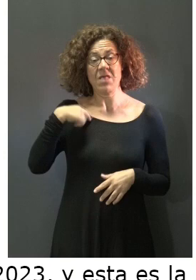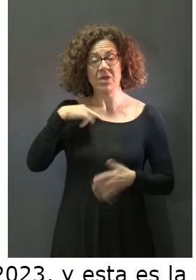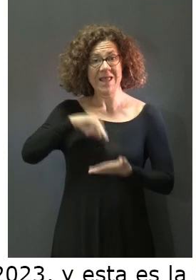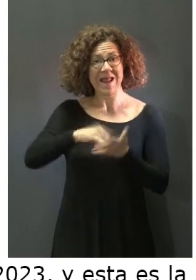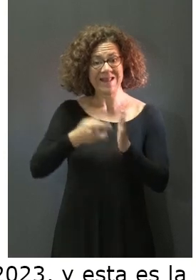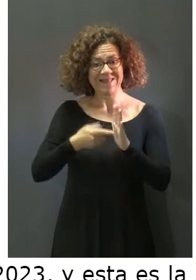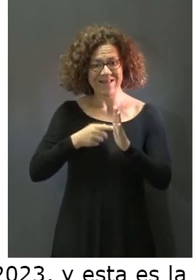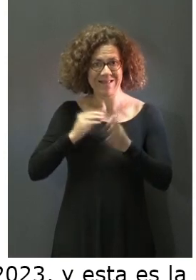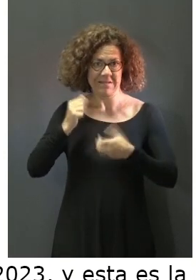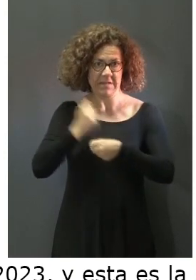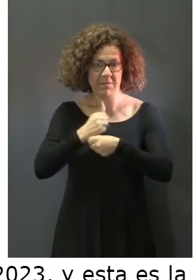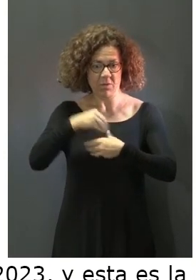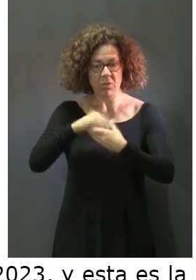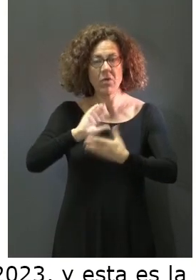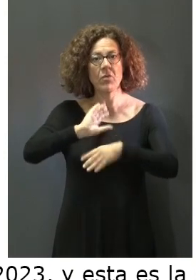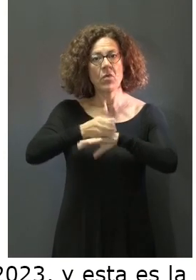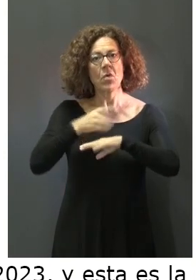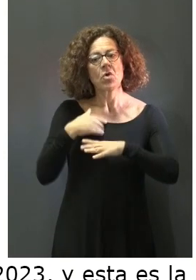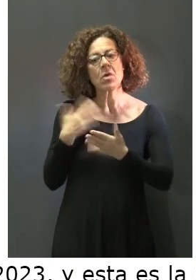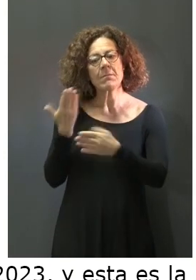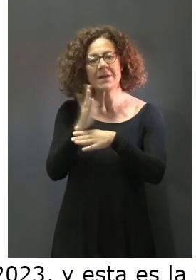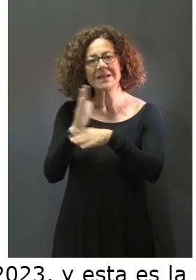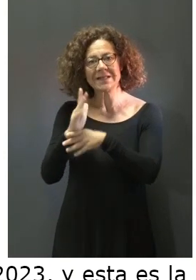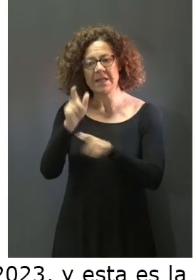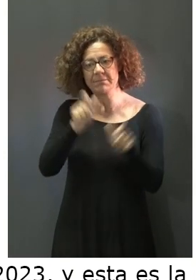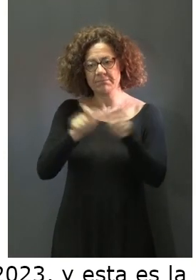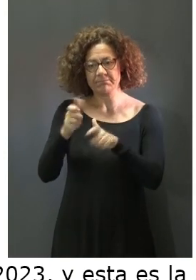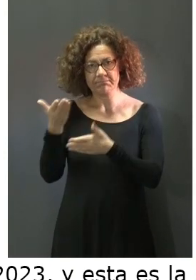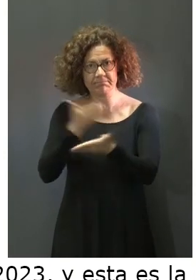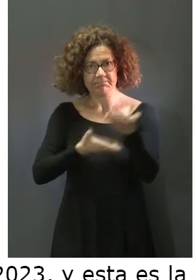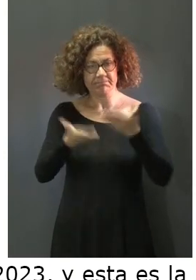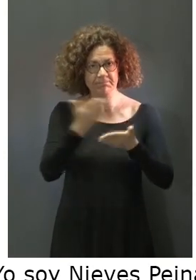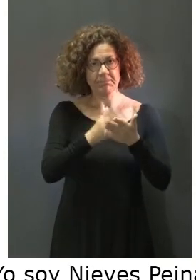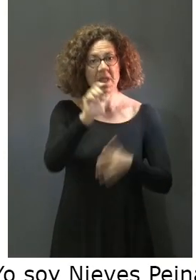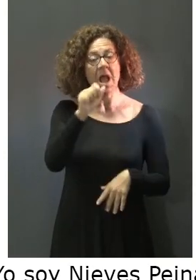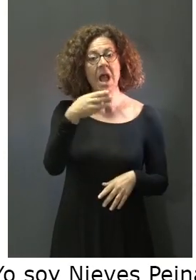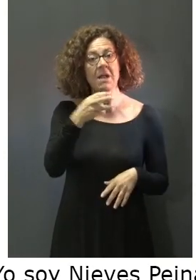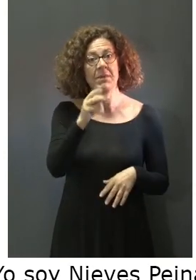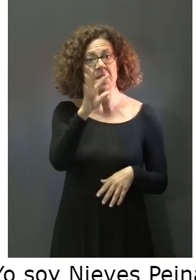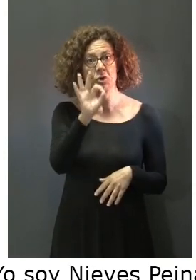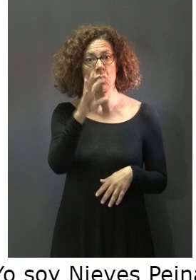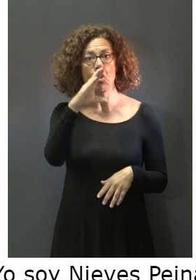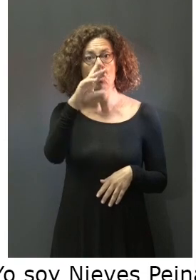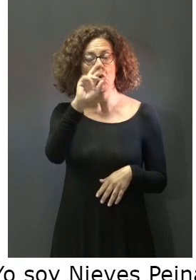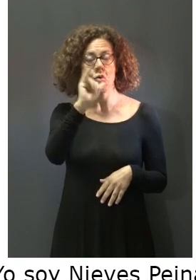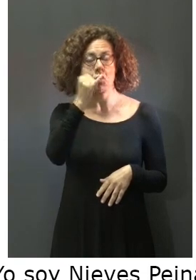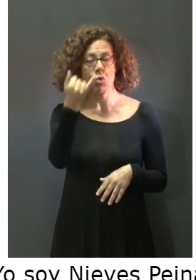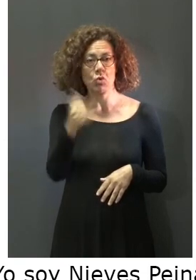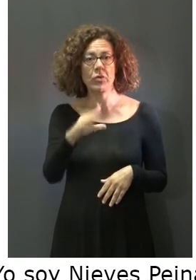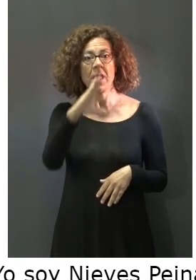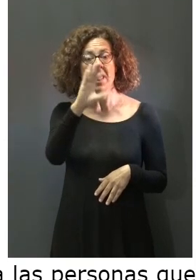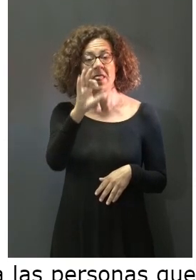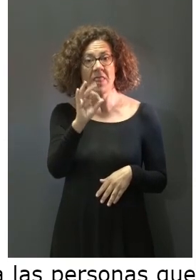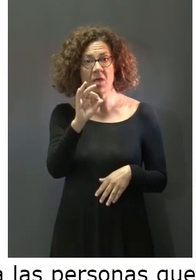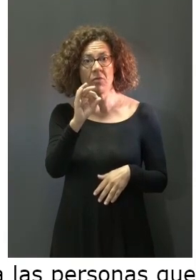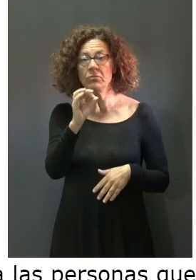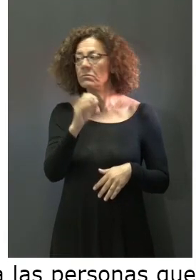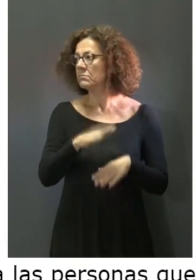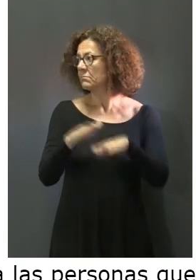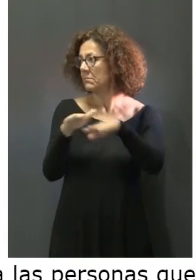y os voy a presentar a las personas que me acompañan. Alberto Cruz, CEO de